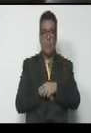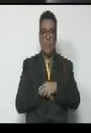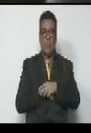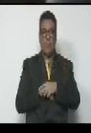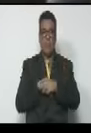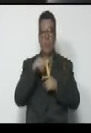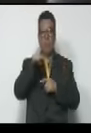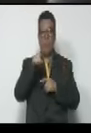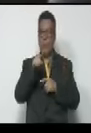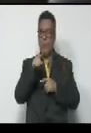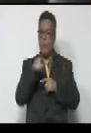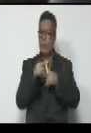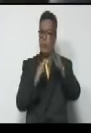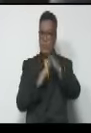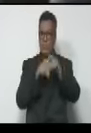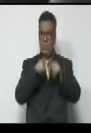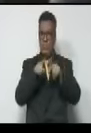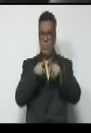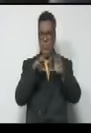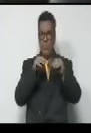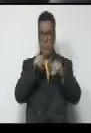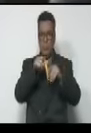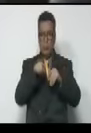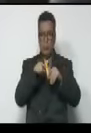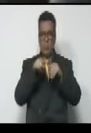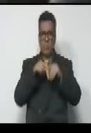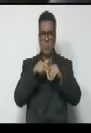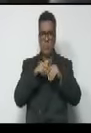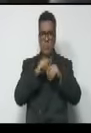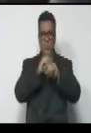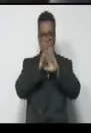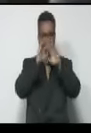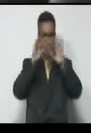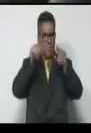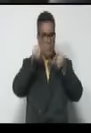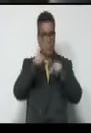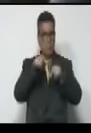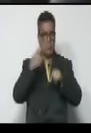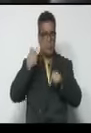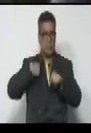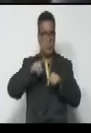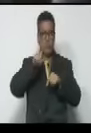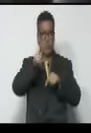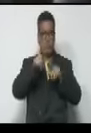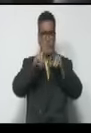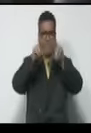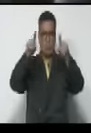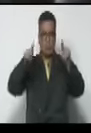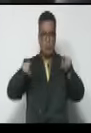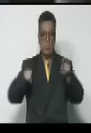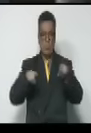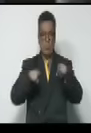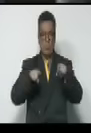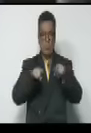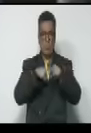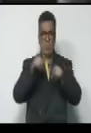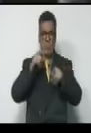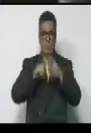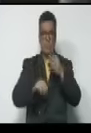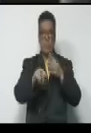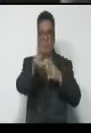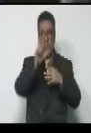Yo voy a hacer un inciso para aclarar que para que exista un cartel se requieren